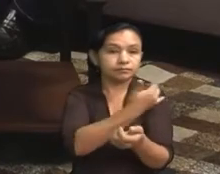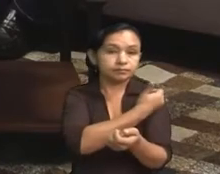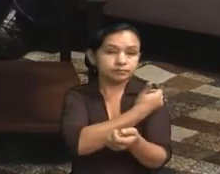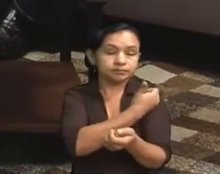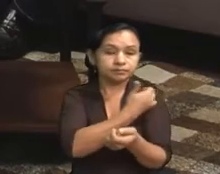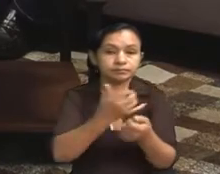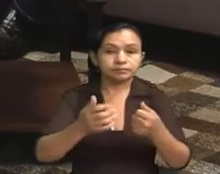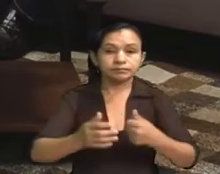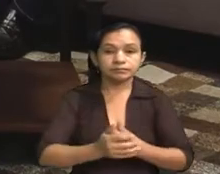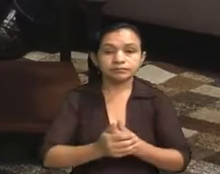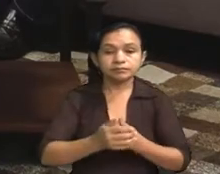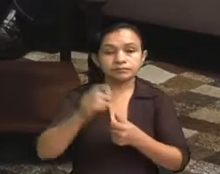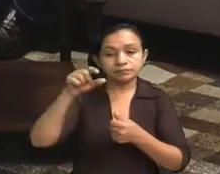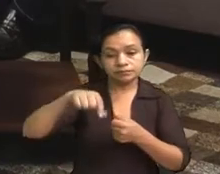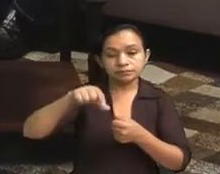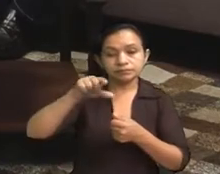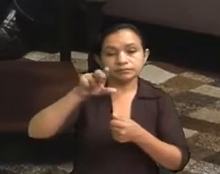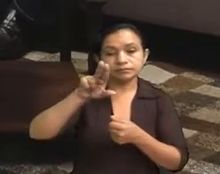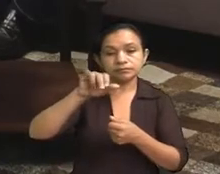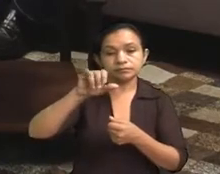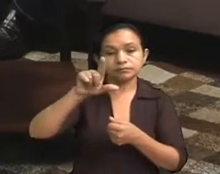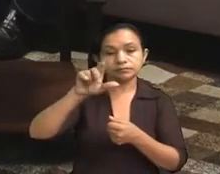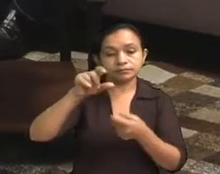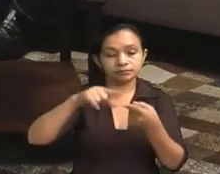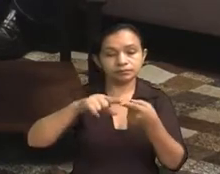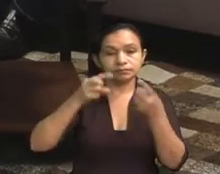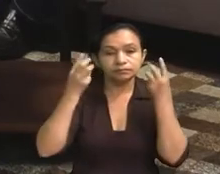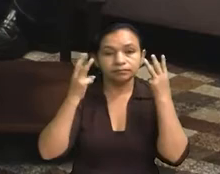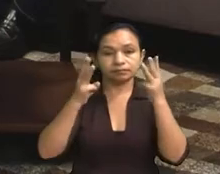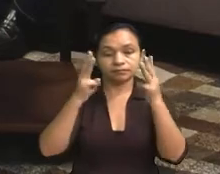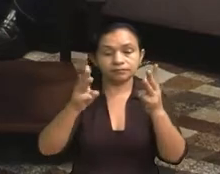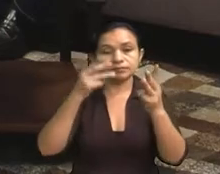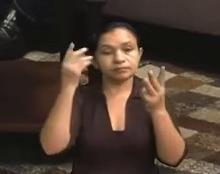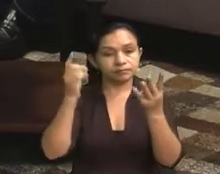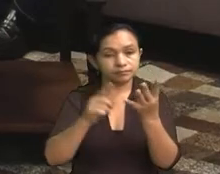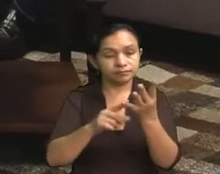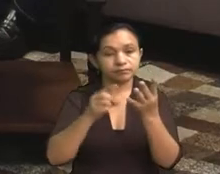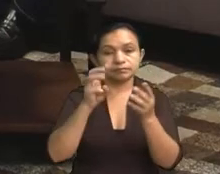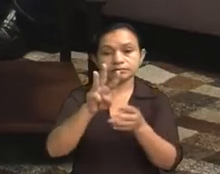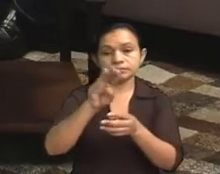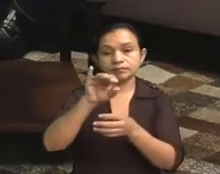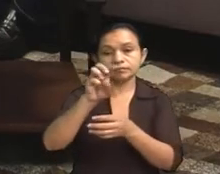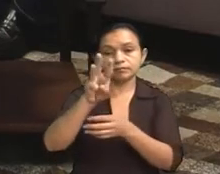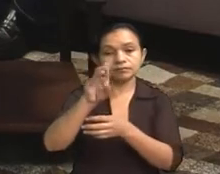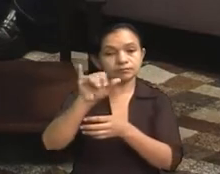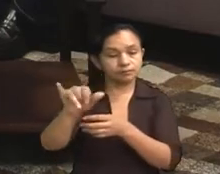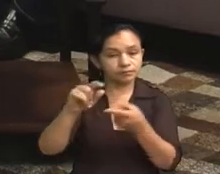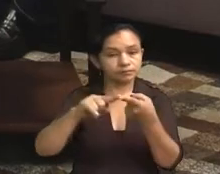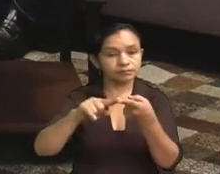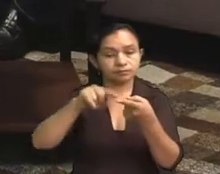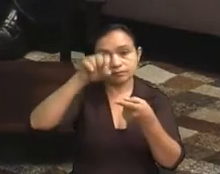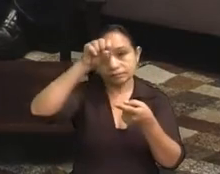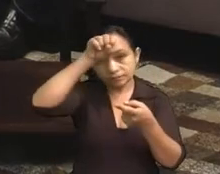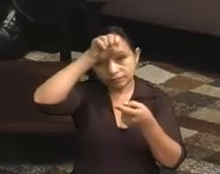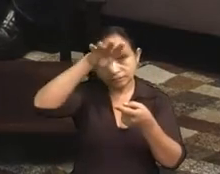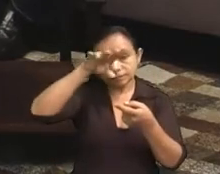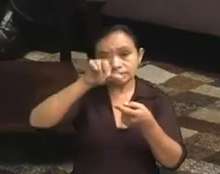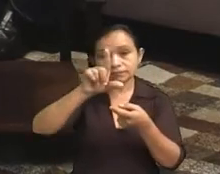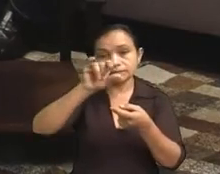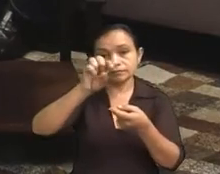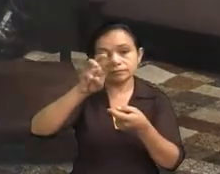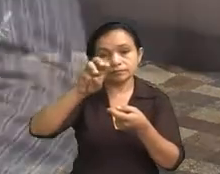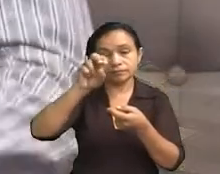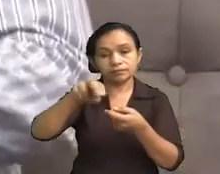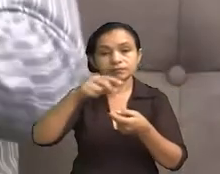primarios en Quilalí, en Guaslala, en Huihuilí, en Mina de Limón y en Los